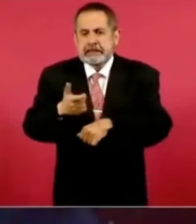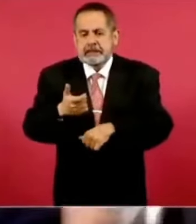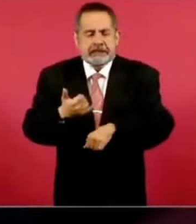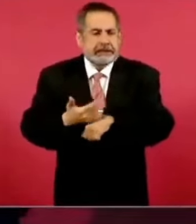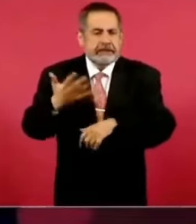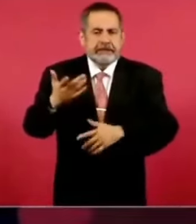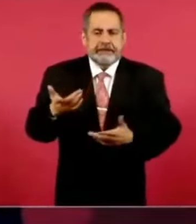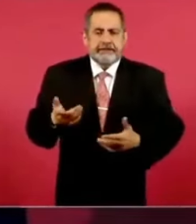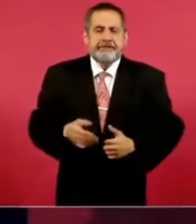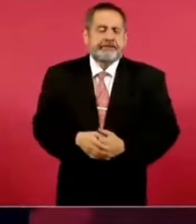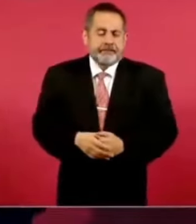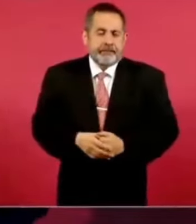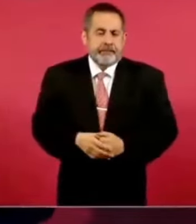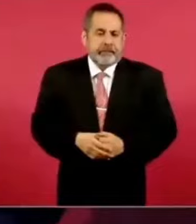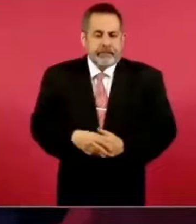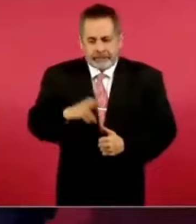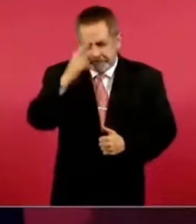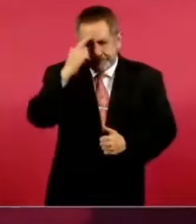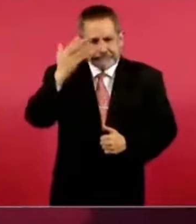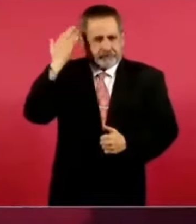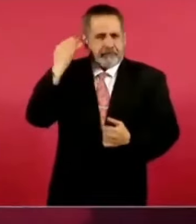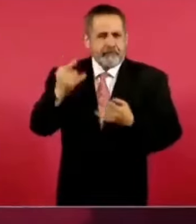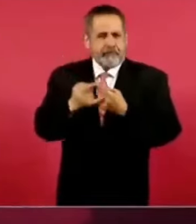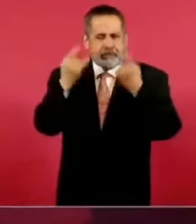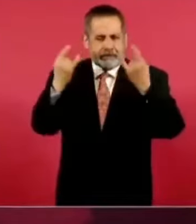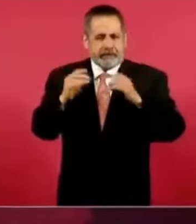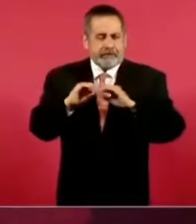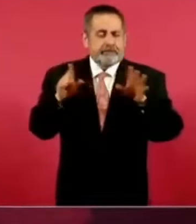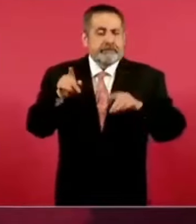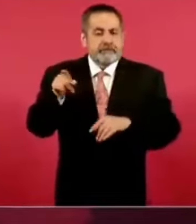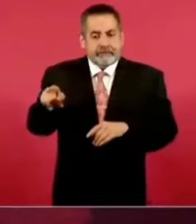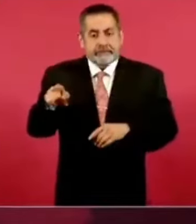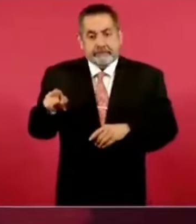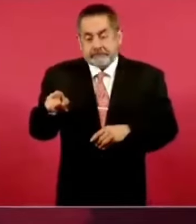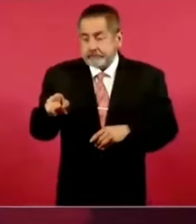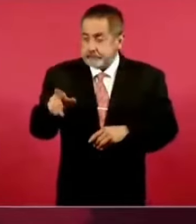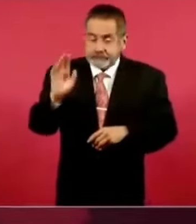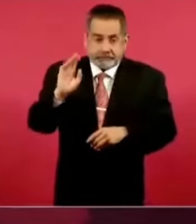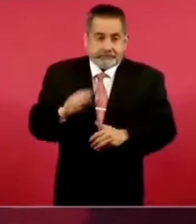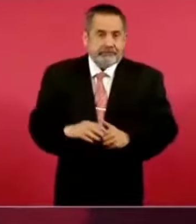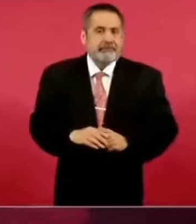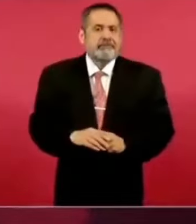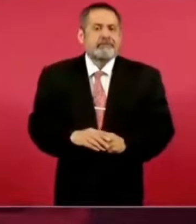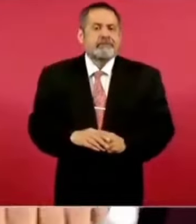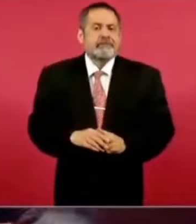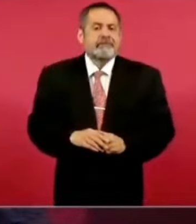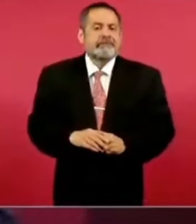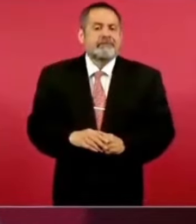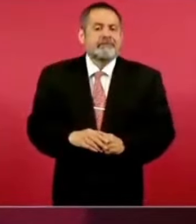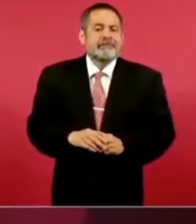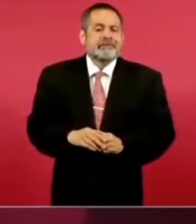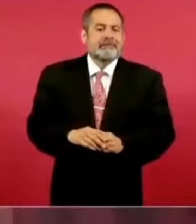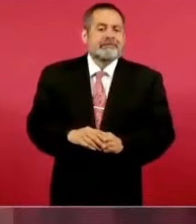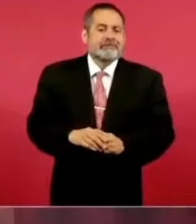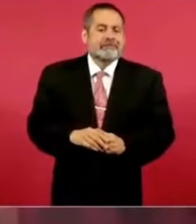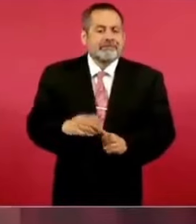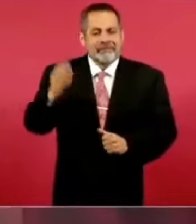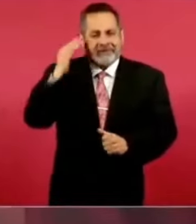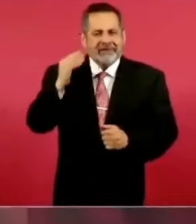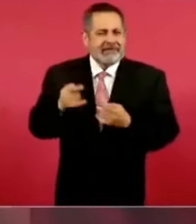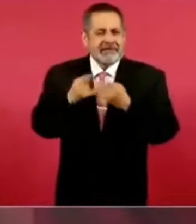Les contaba yo de un pleito, claro, ahí sí de, no sé, más